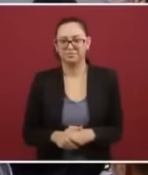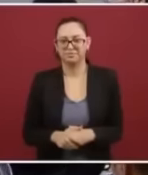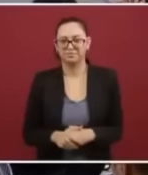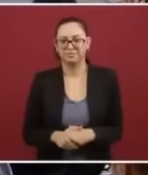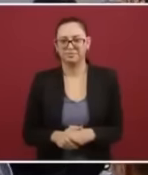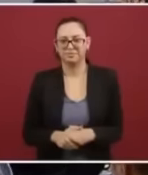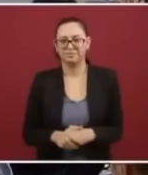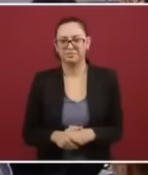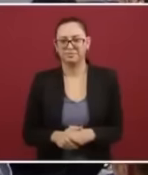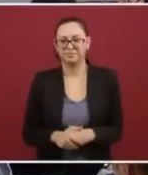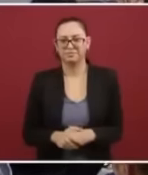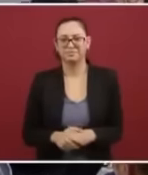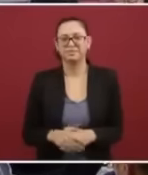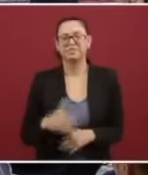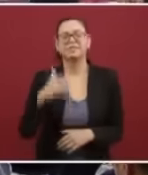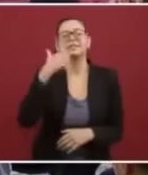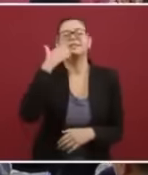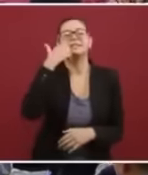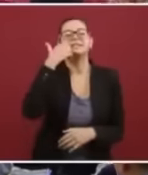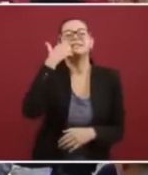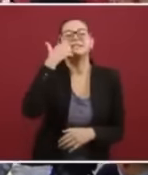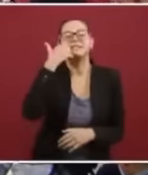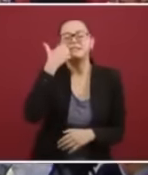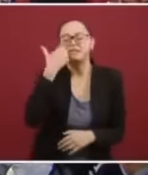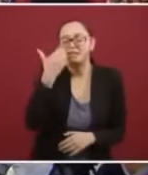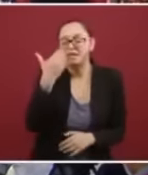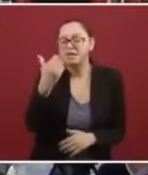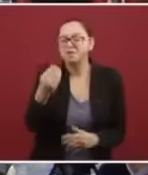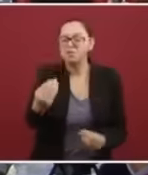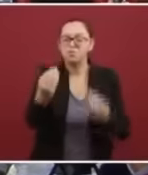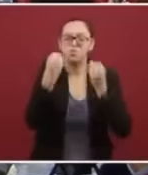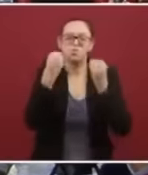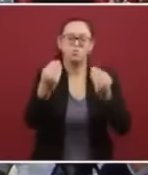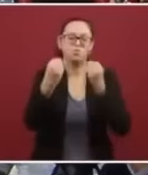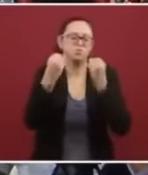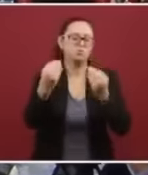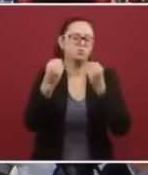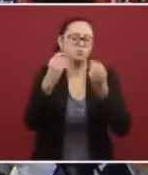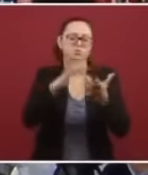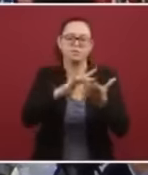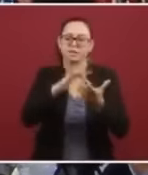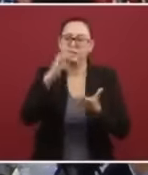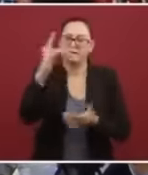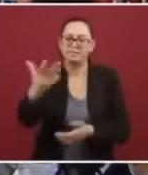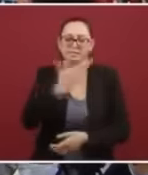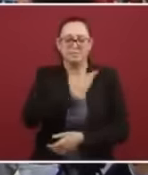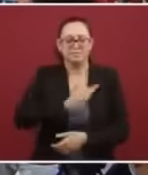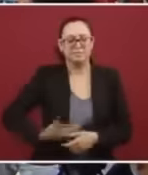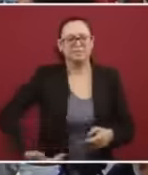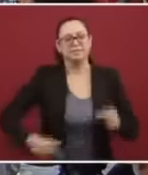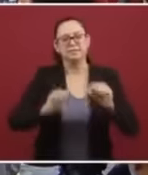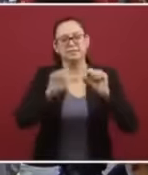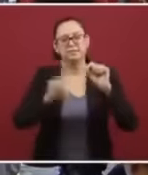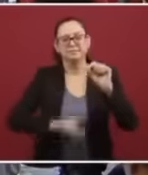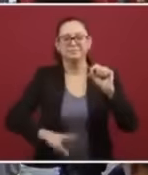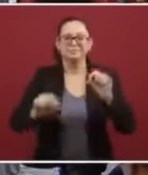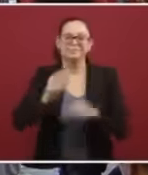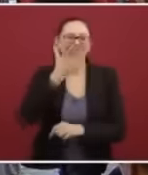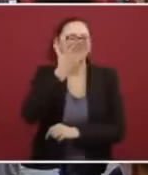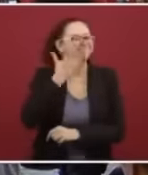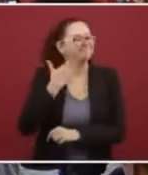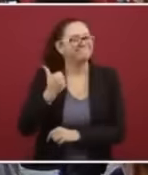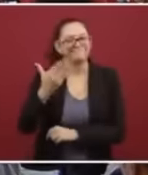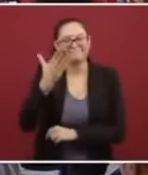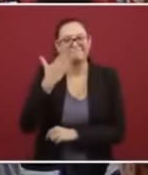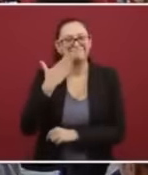Pues quiero agradecer infinitamente a nuestro presidente de la República Mexicana por este gesto. Yo en lo